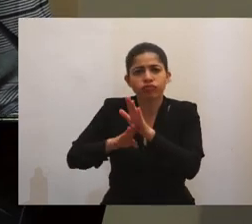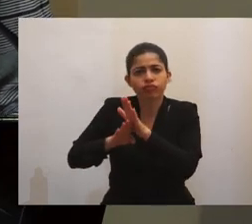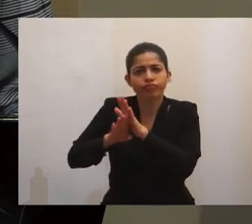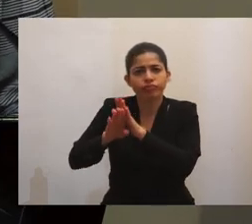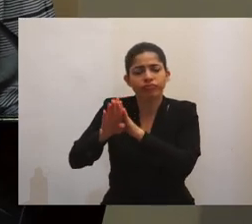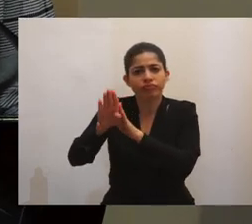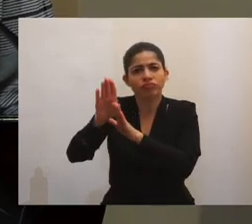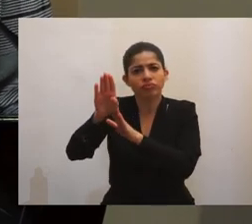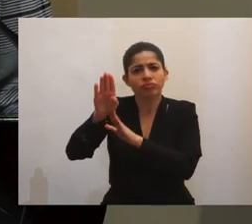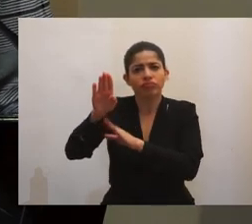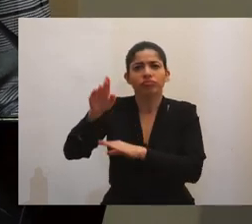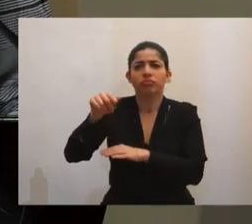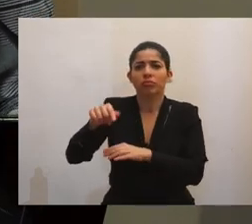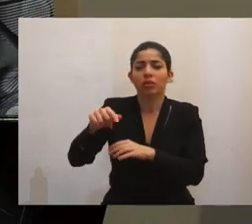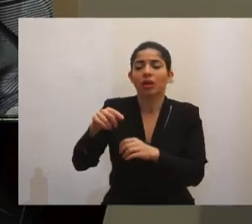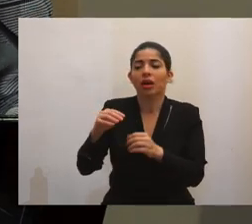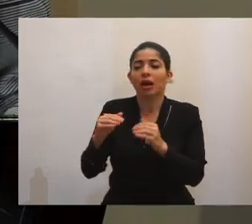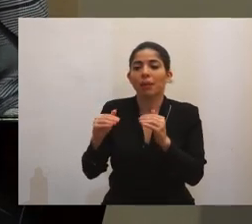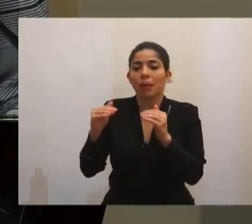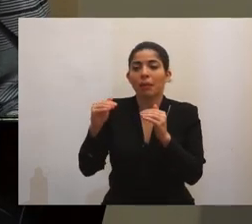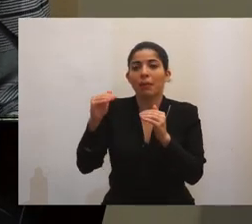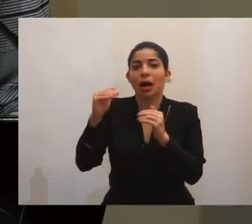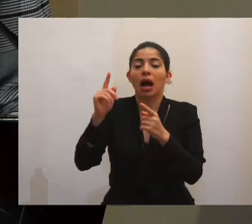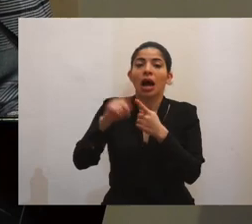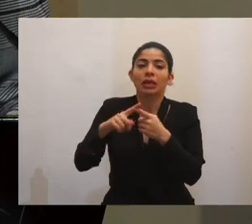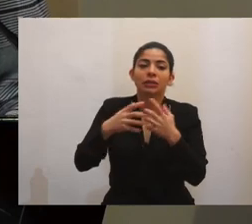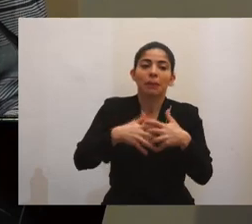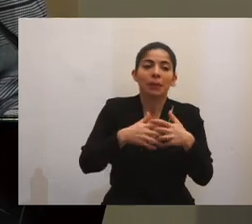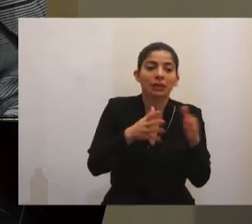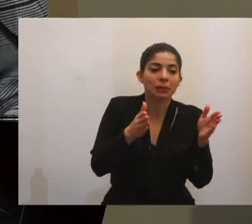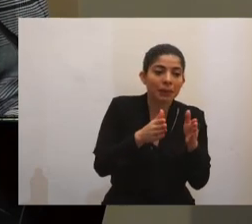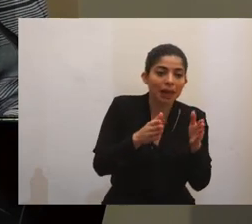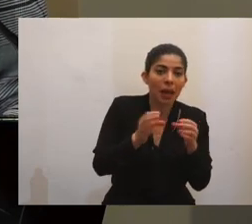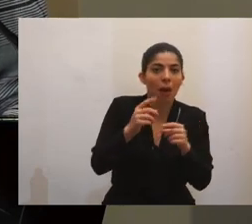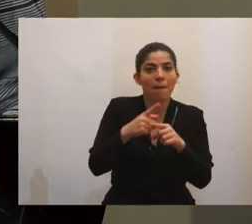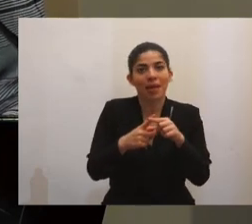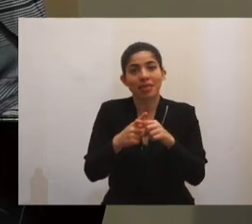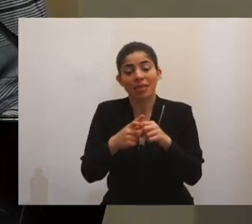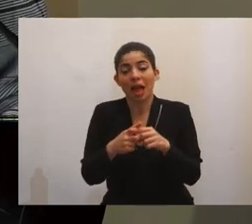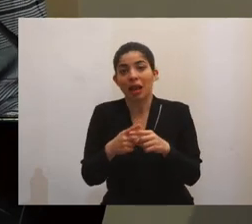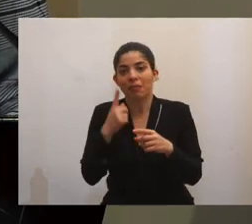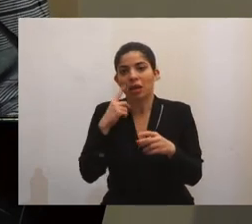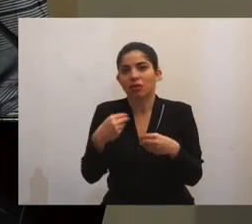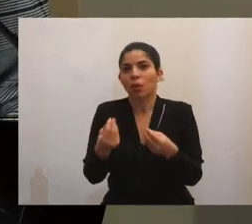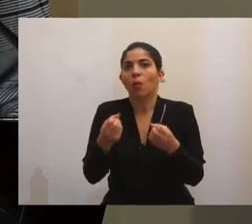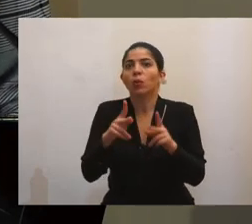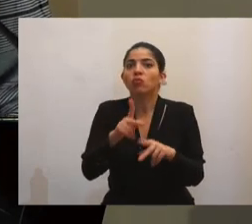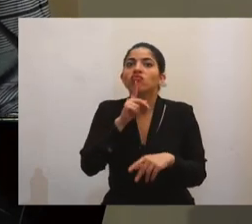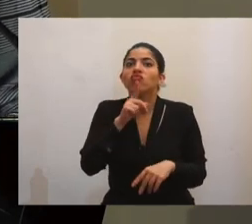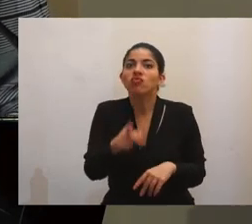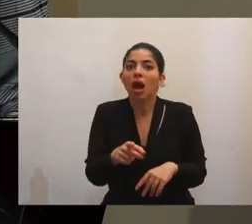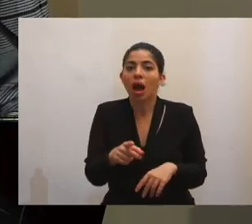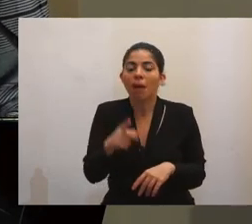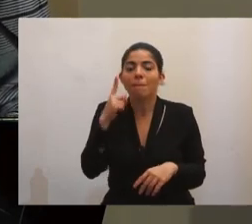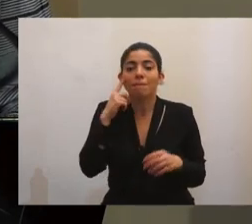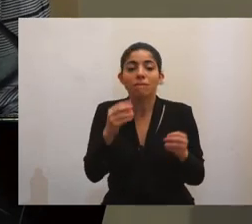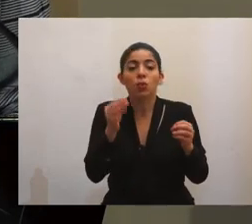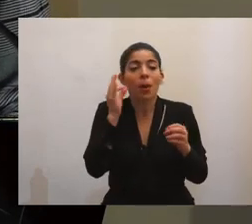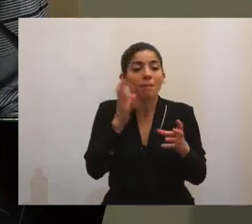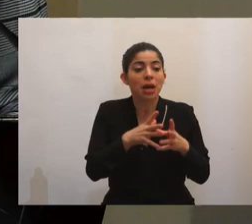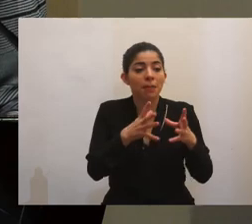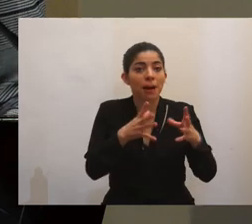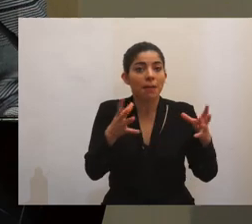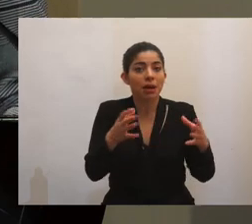una escala familiar hasta una pequeña o mediana empresa, de manera que exista una oportunidad real para que más mujeres puedan generar